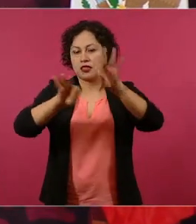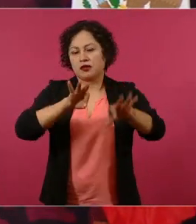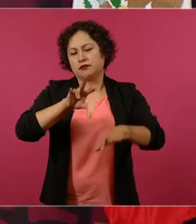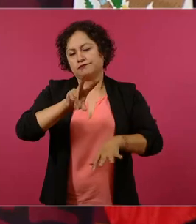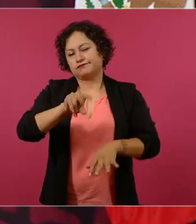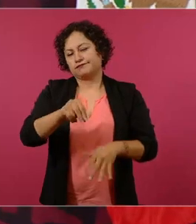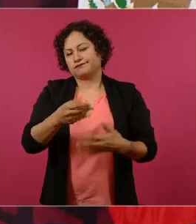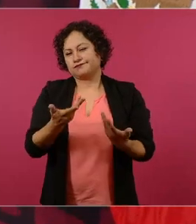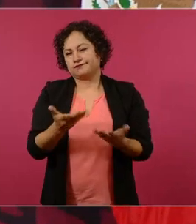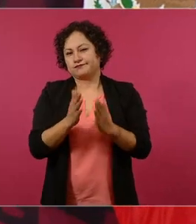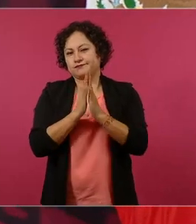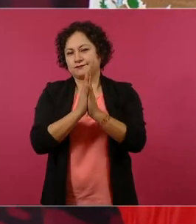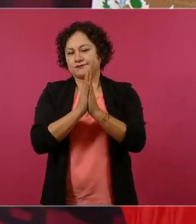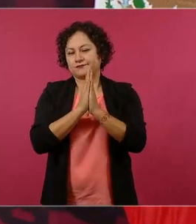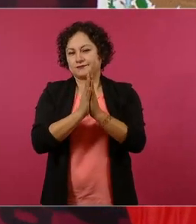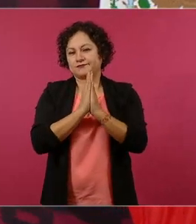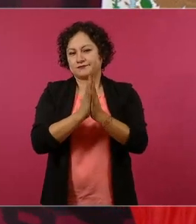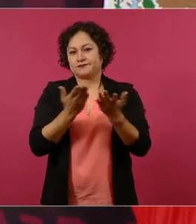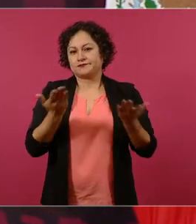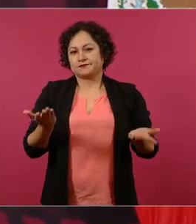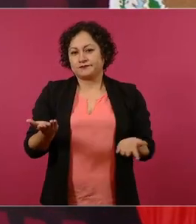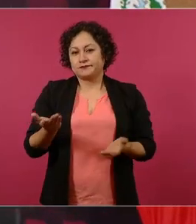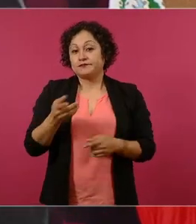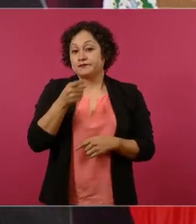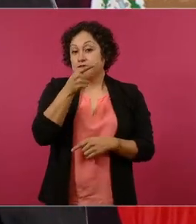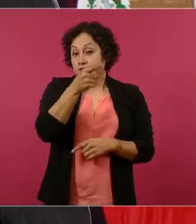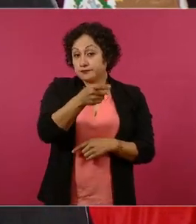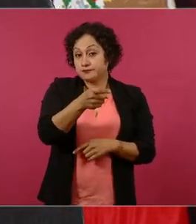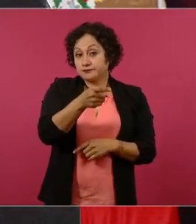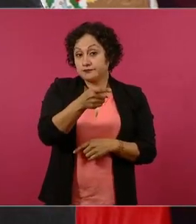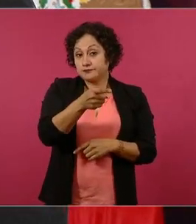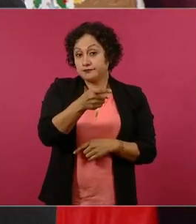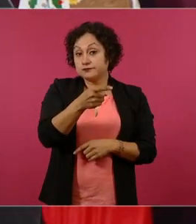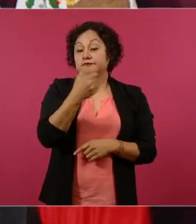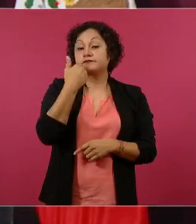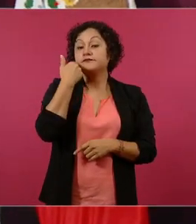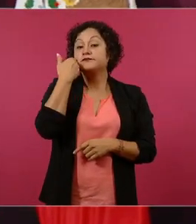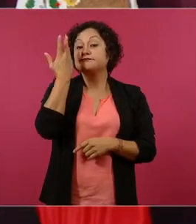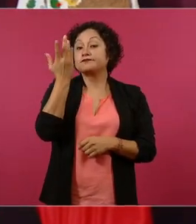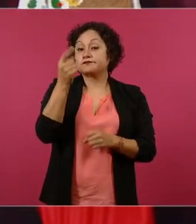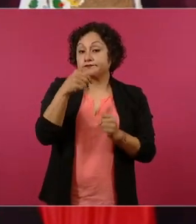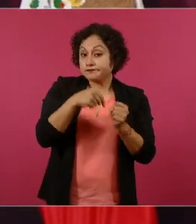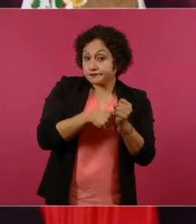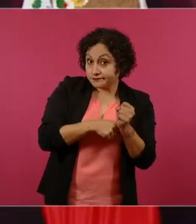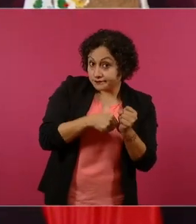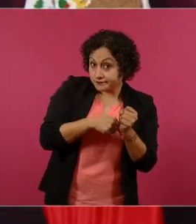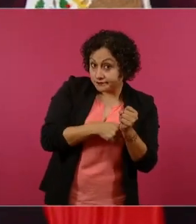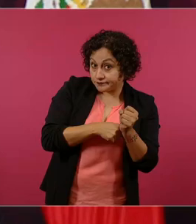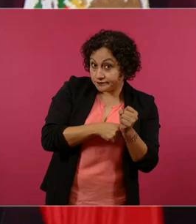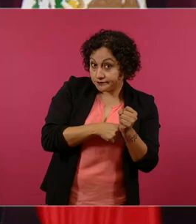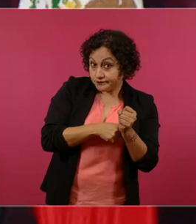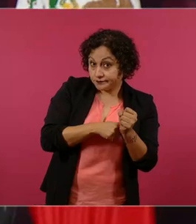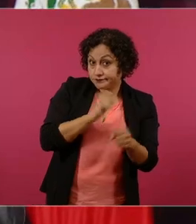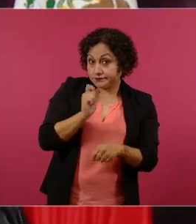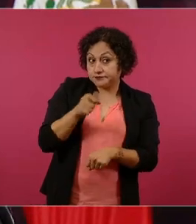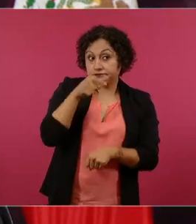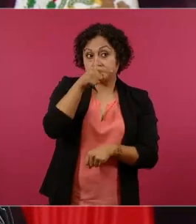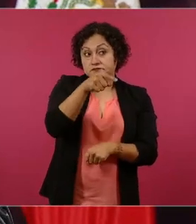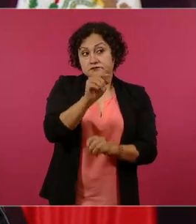para tratar de esconder ocultar su rotundo